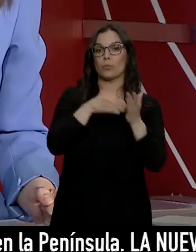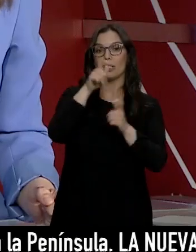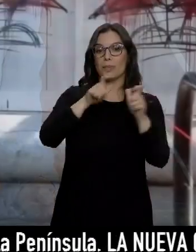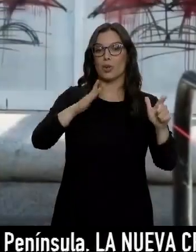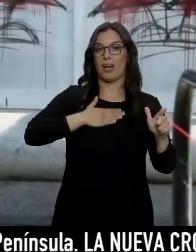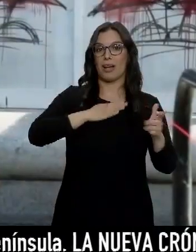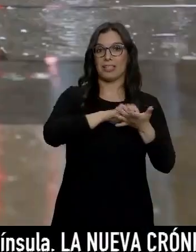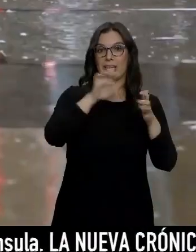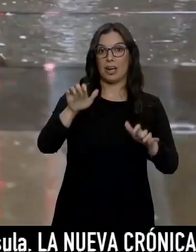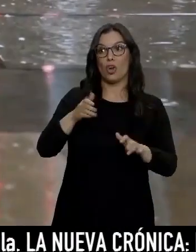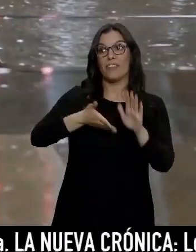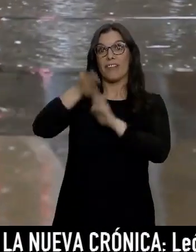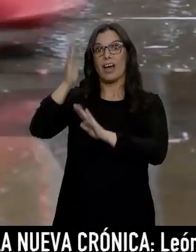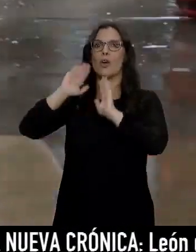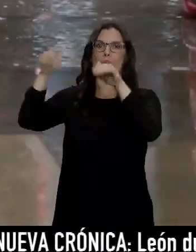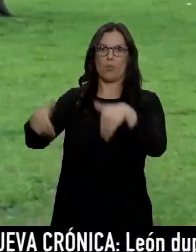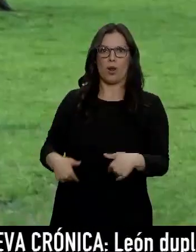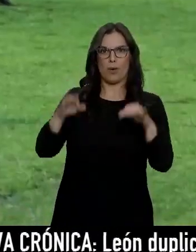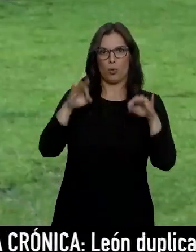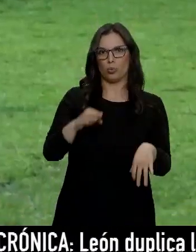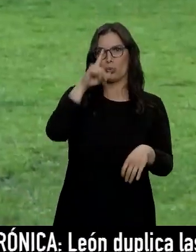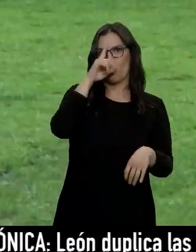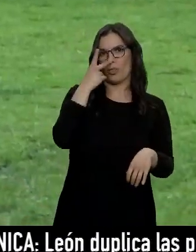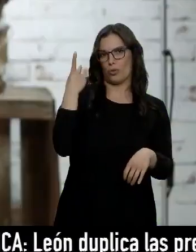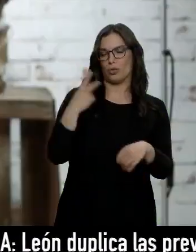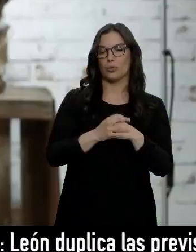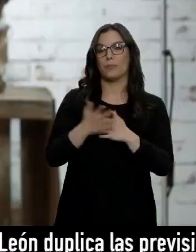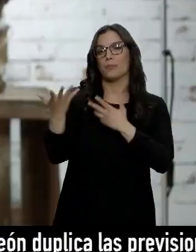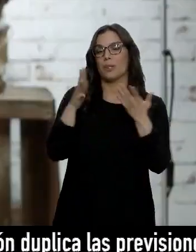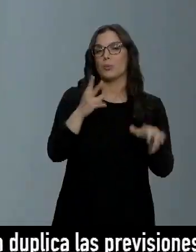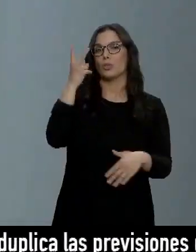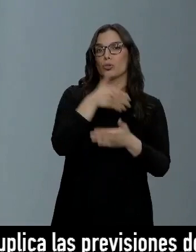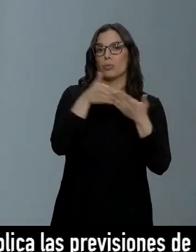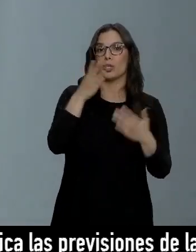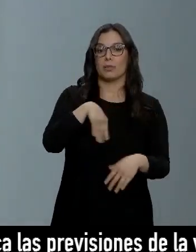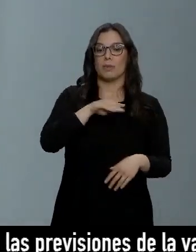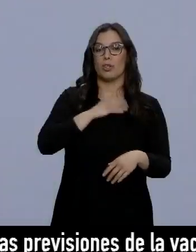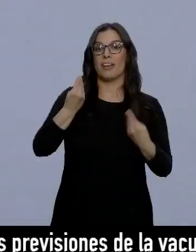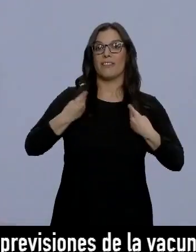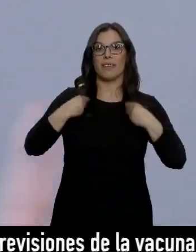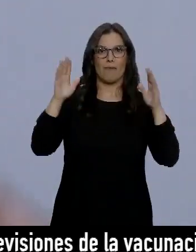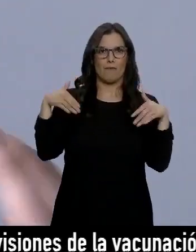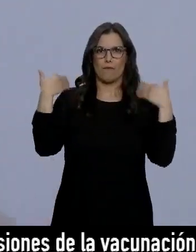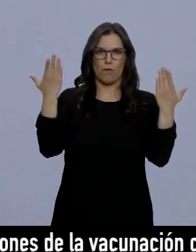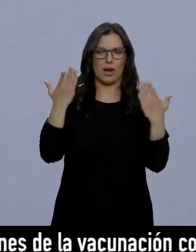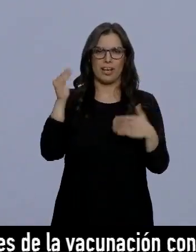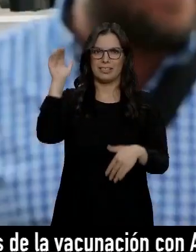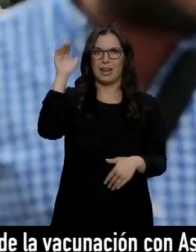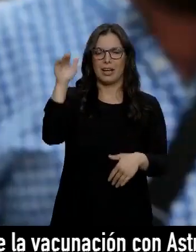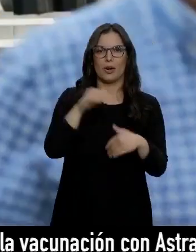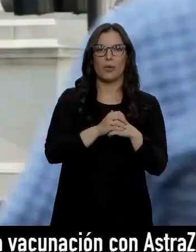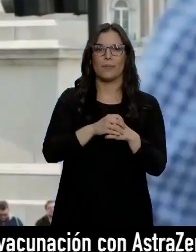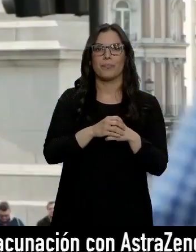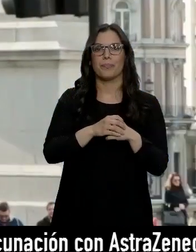castellanos y leoneses que retornaron ese año. Se calcula que más de 2 millones de españoles viven fuera de nuestras fronteras. Sobre la